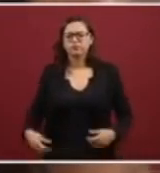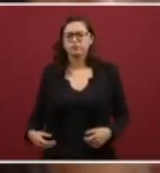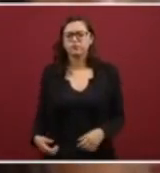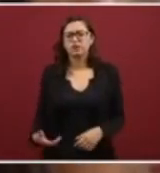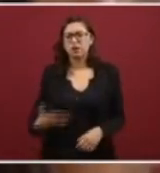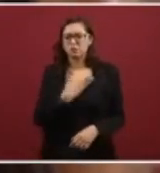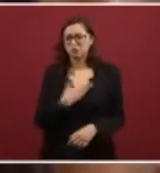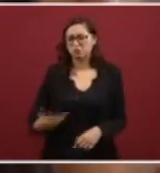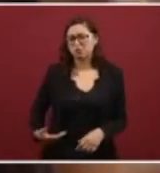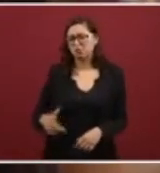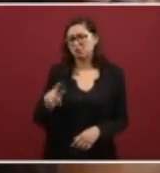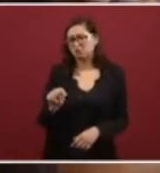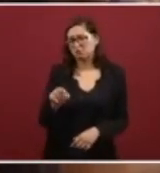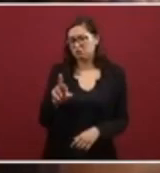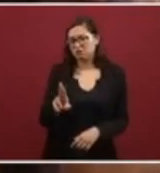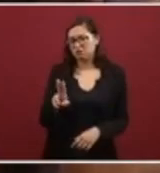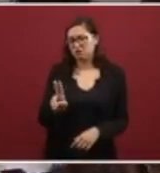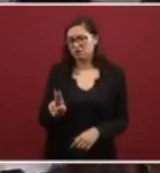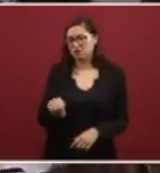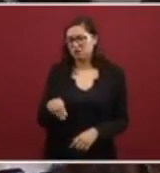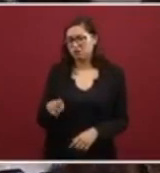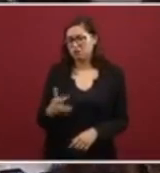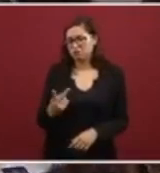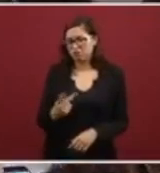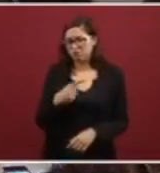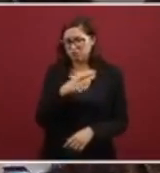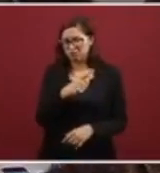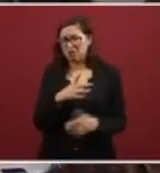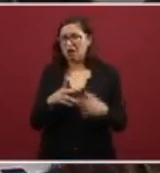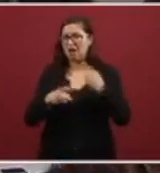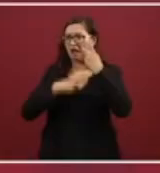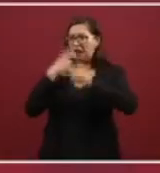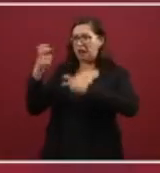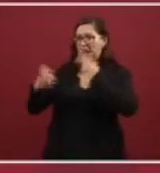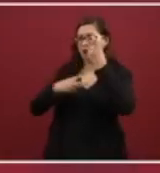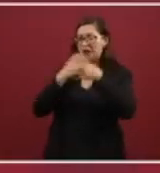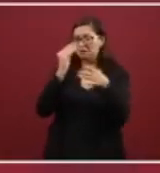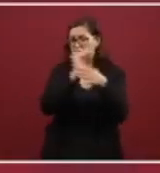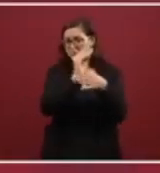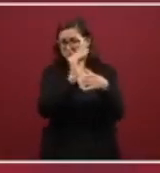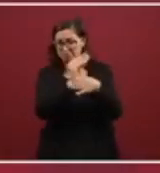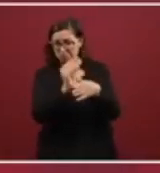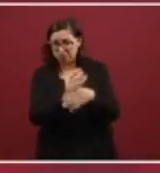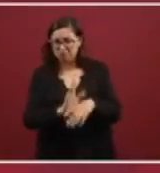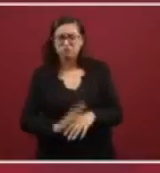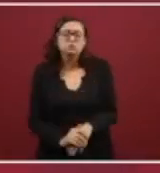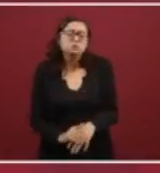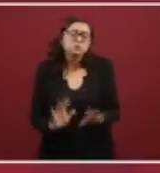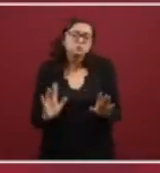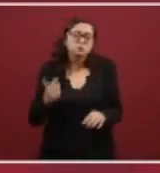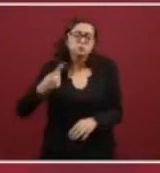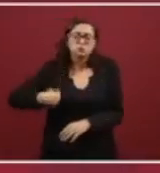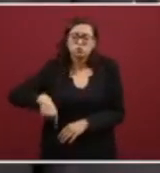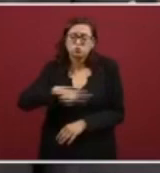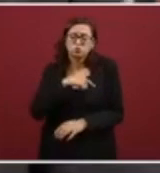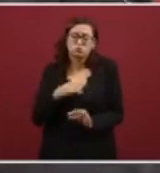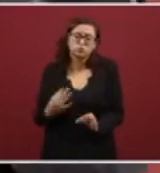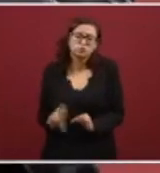Trump? Lo que vamos a hacer es cumplir lo que acordamos. Eso es la instrucción que tengo del presidente.